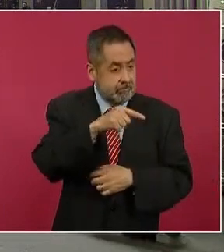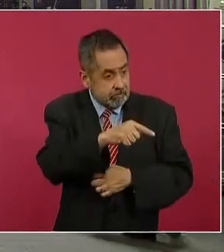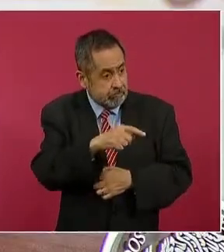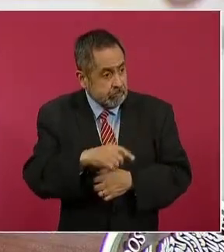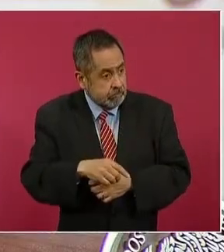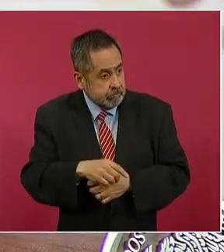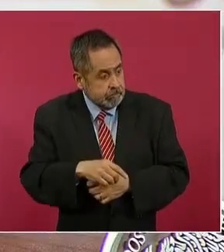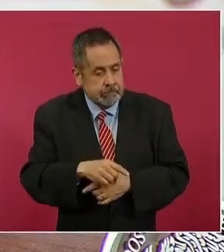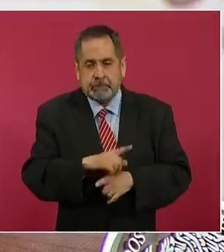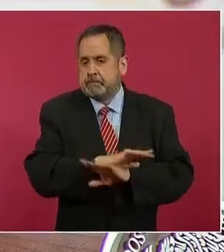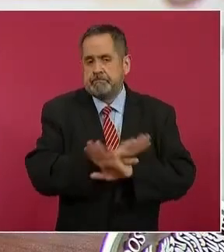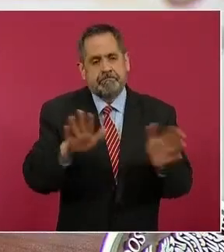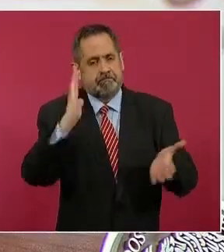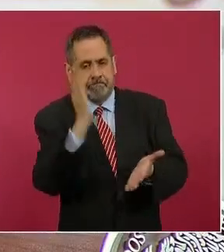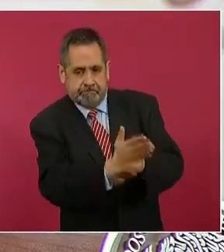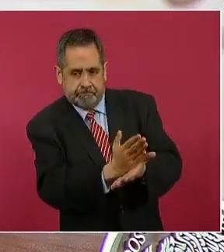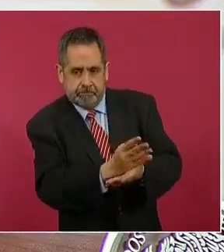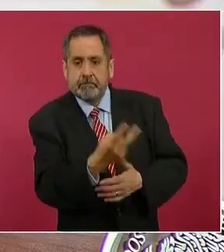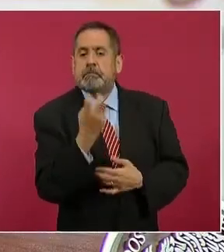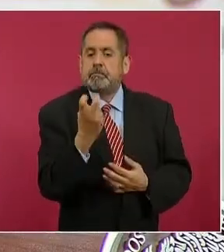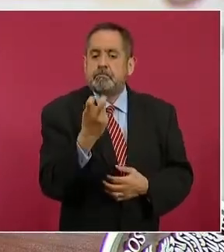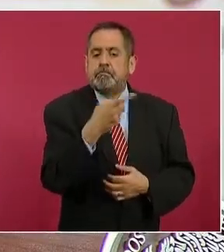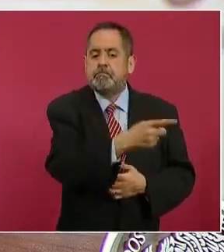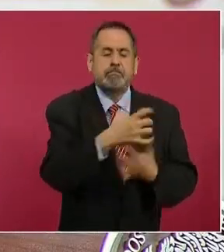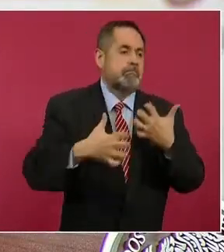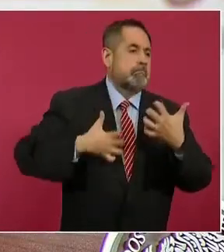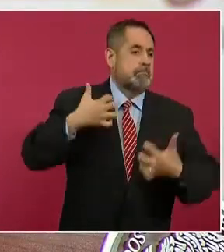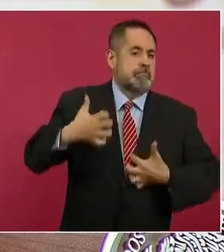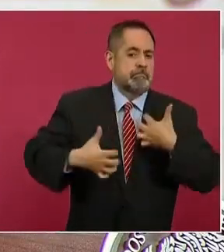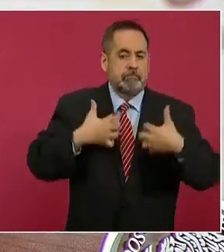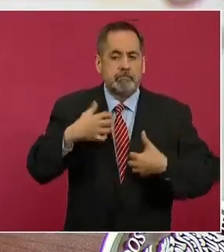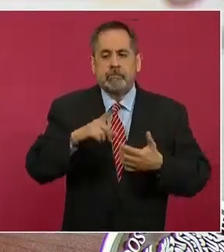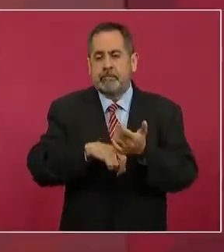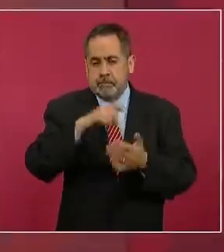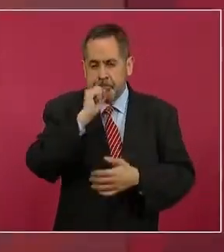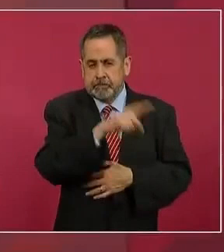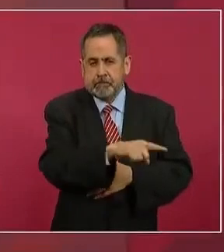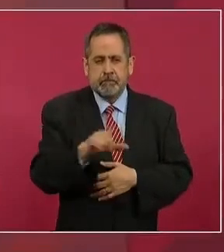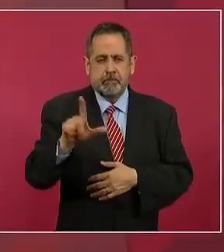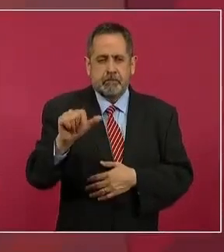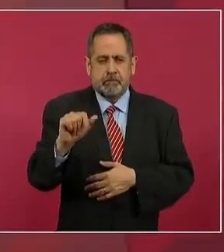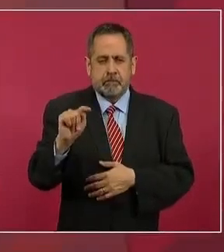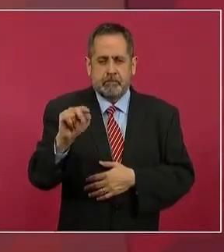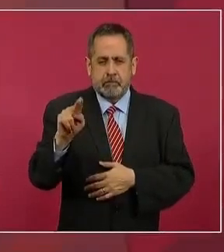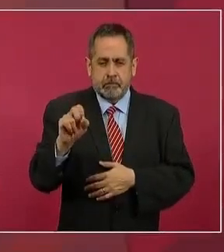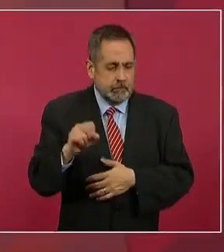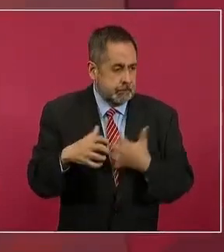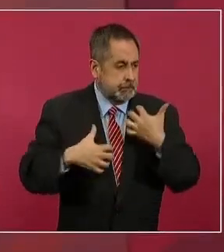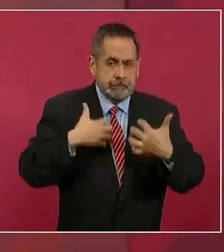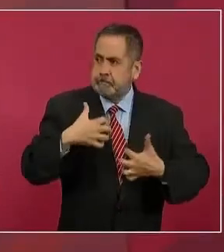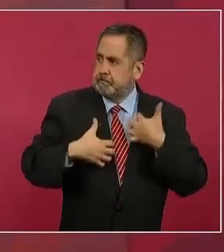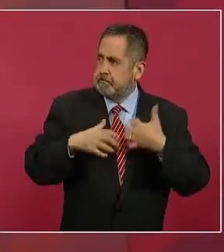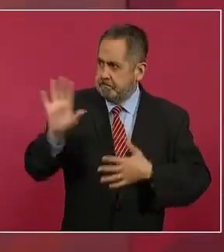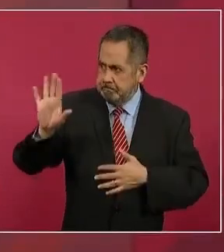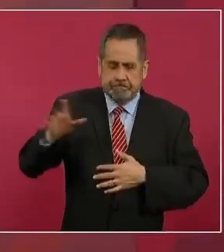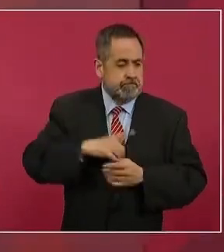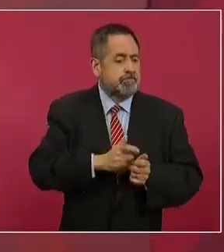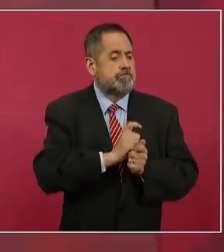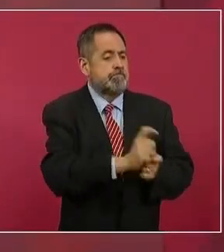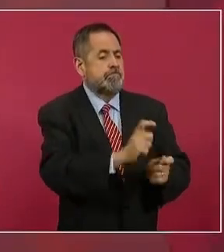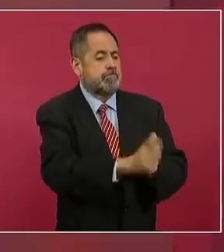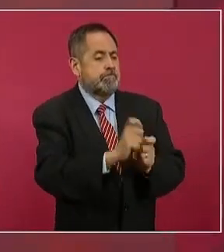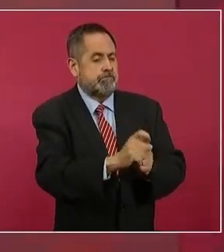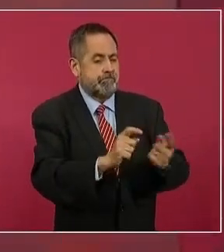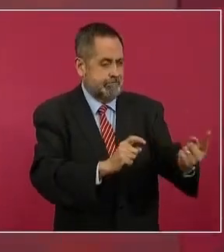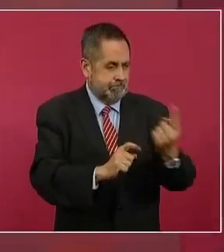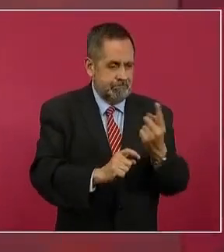Entonces, por eso la rabia. Y entonces Latinos pues contrata a los periodistas